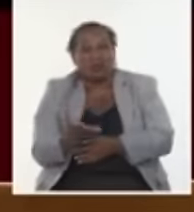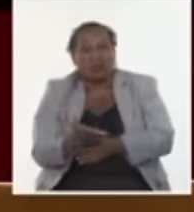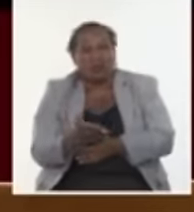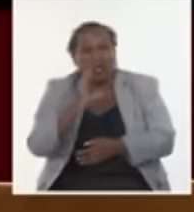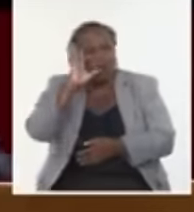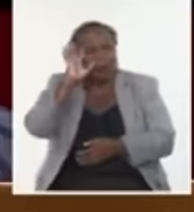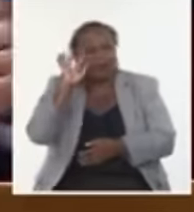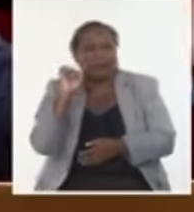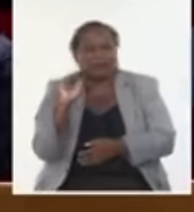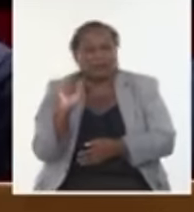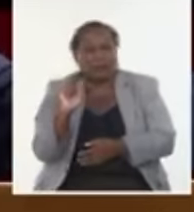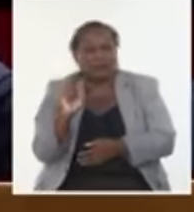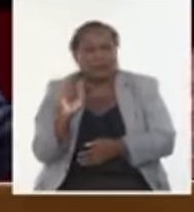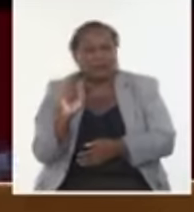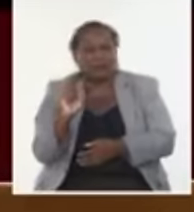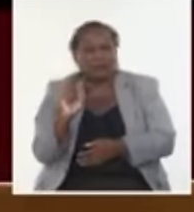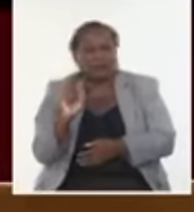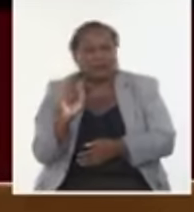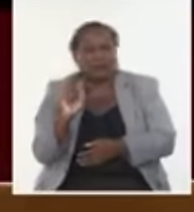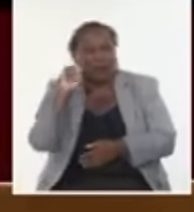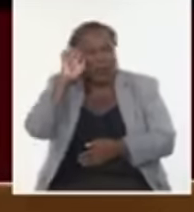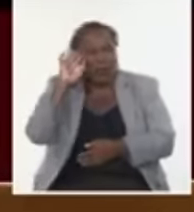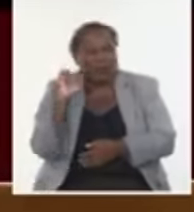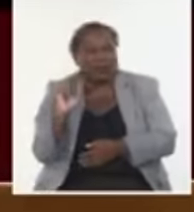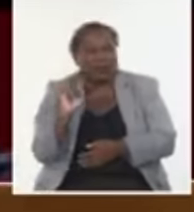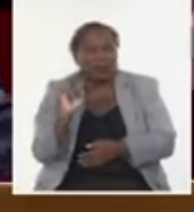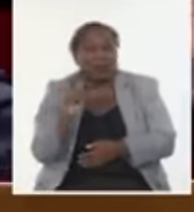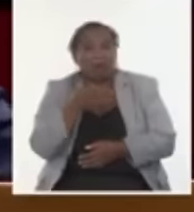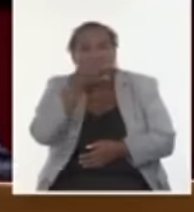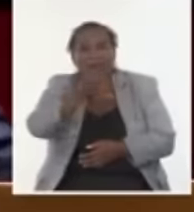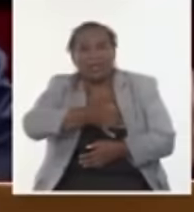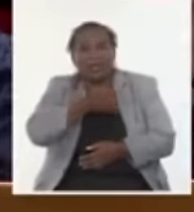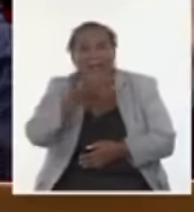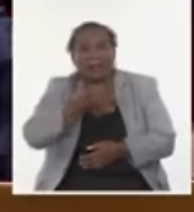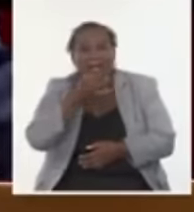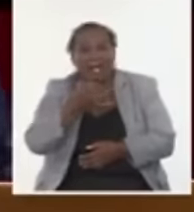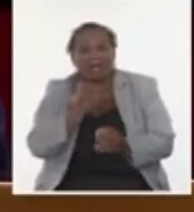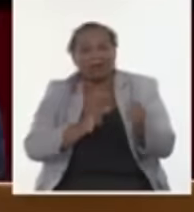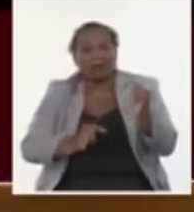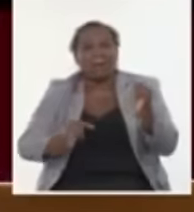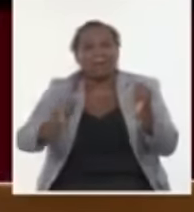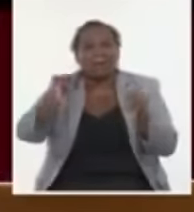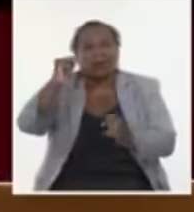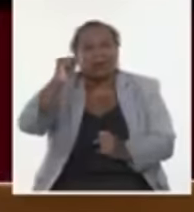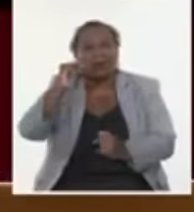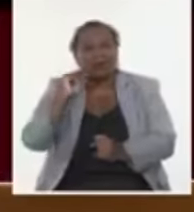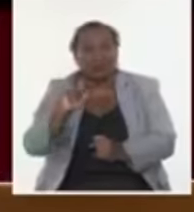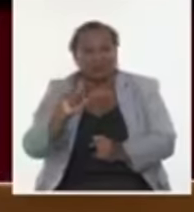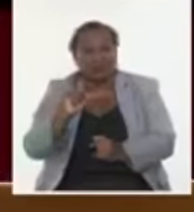comprensión por estas razones que yo estoy expresando y las prioridades que tenemos de cara al pueblo.